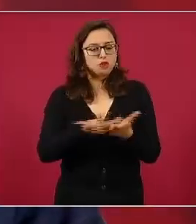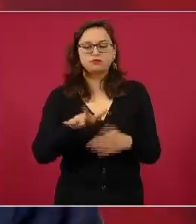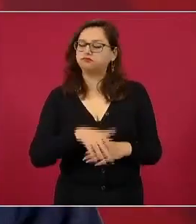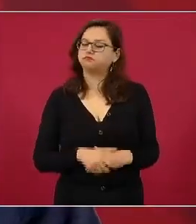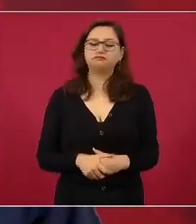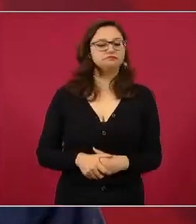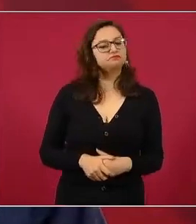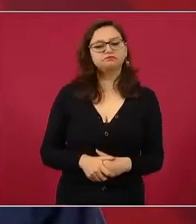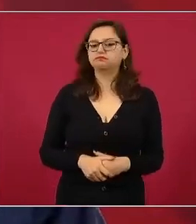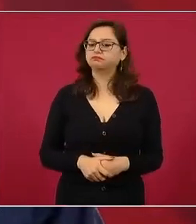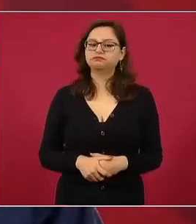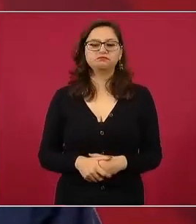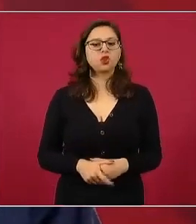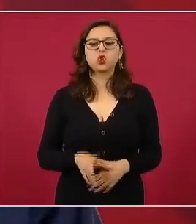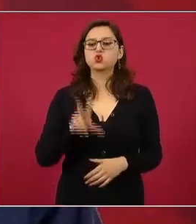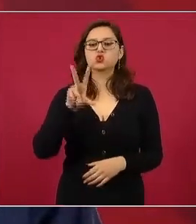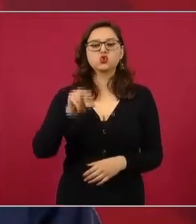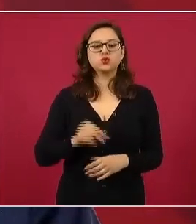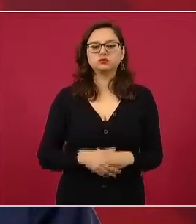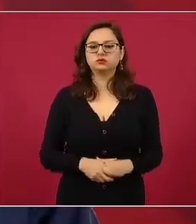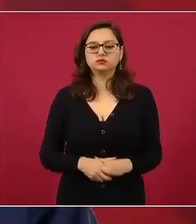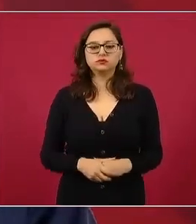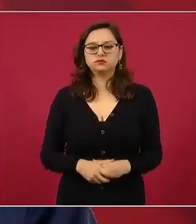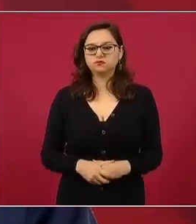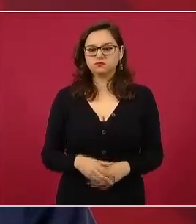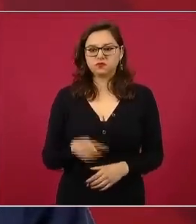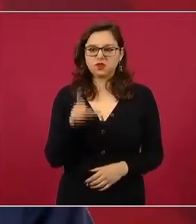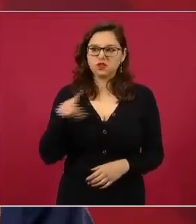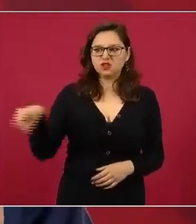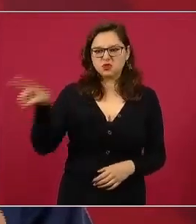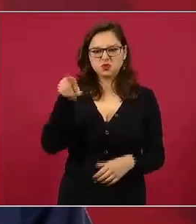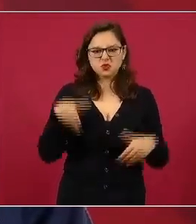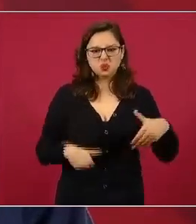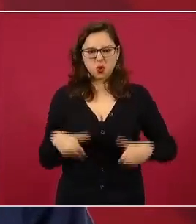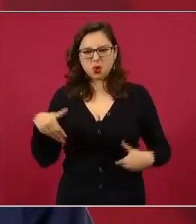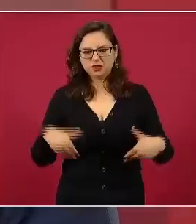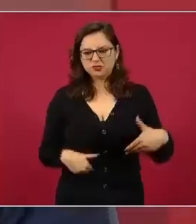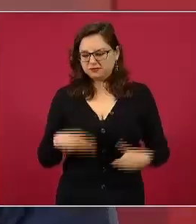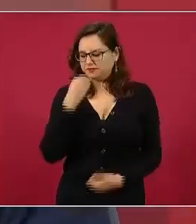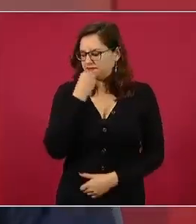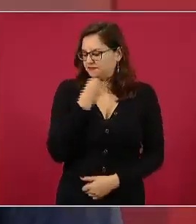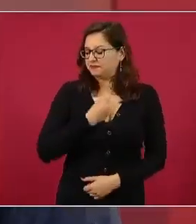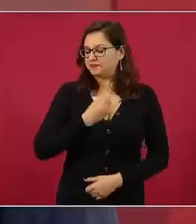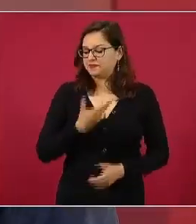porque lo están haciendo todo a regañadientes.